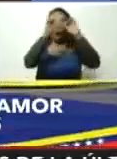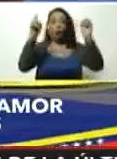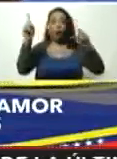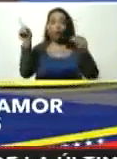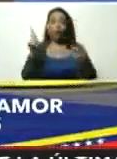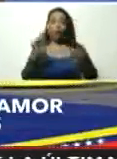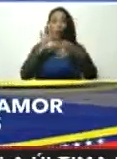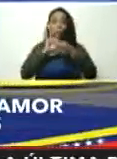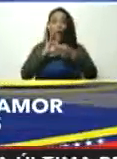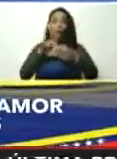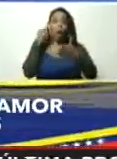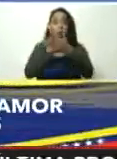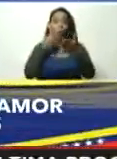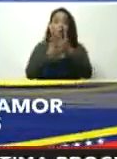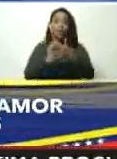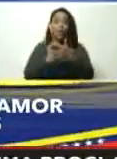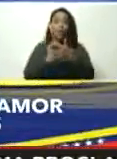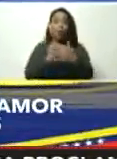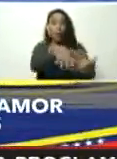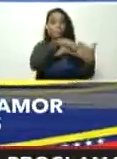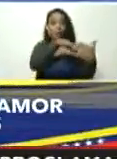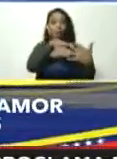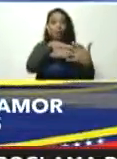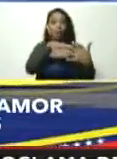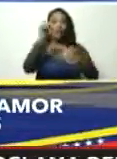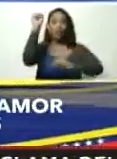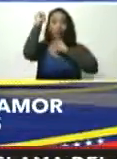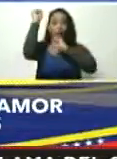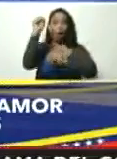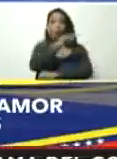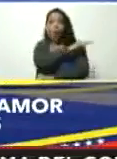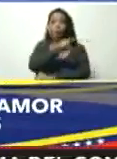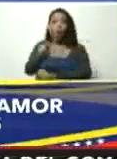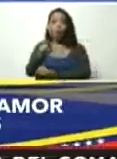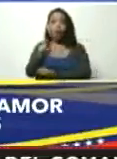unidad, lucha, batalla y victoria. Es una orden de la unidad